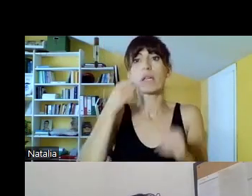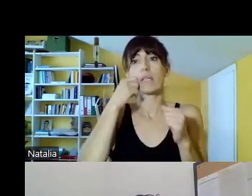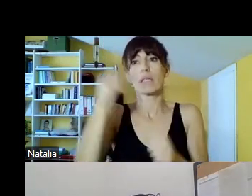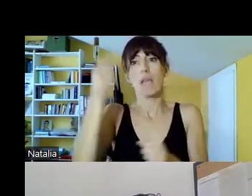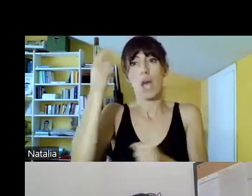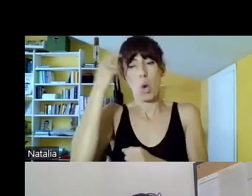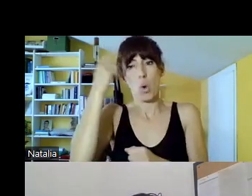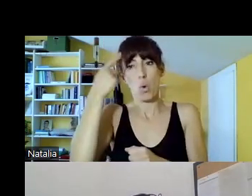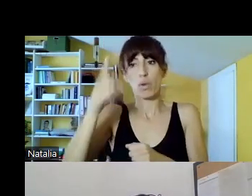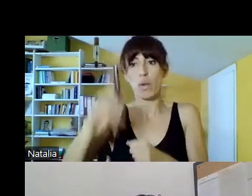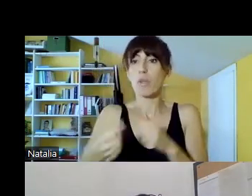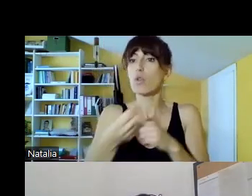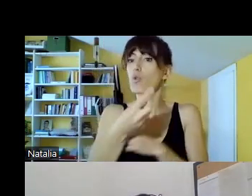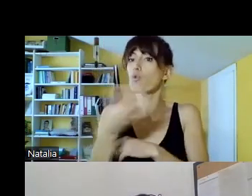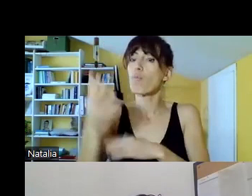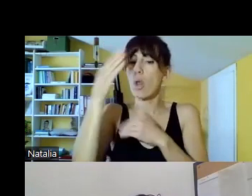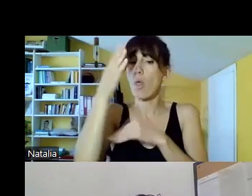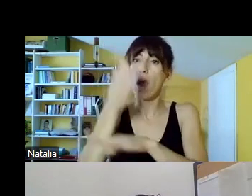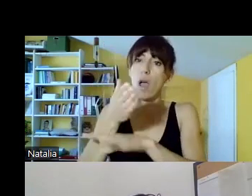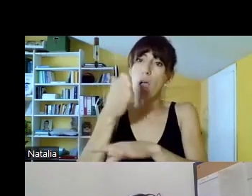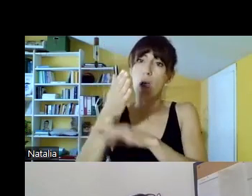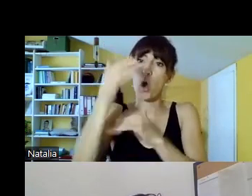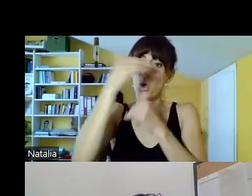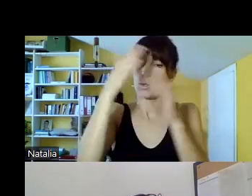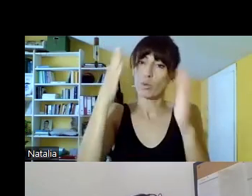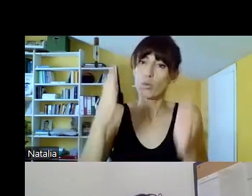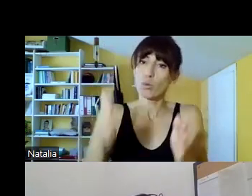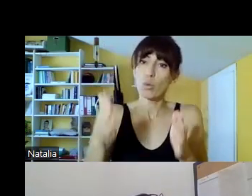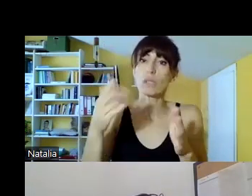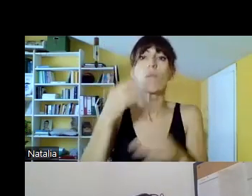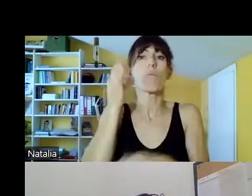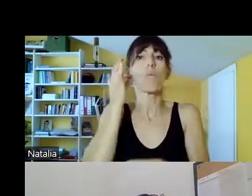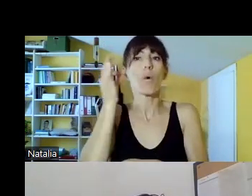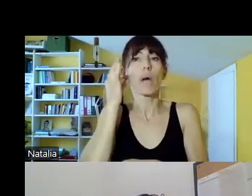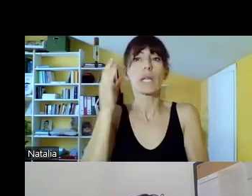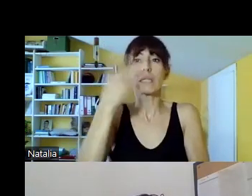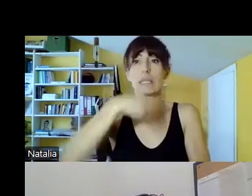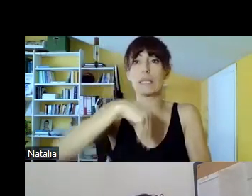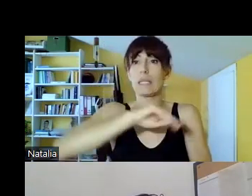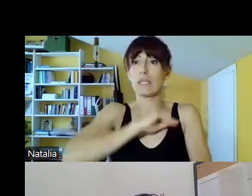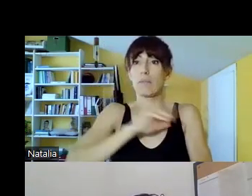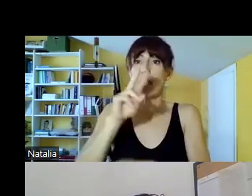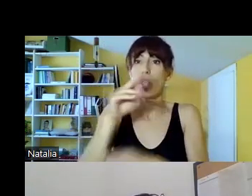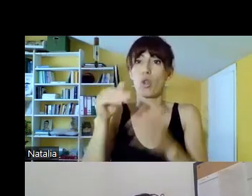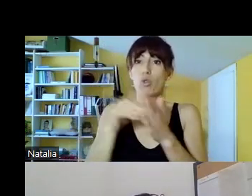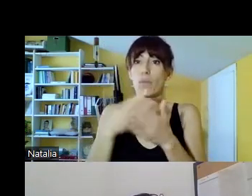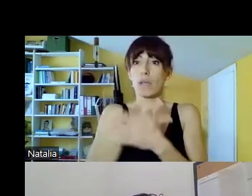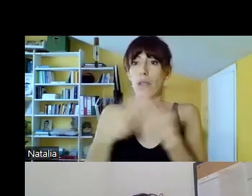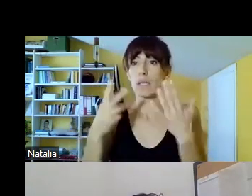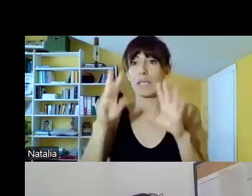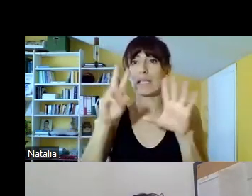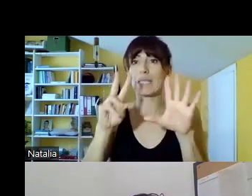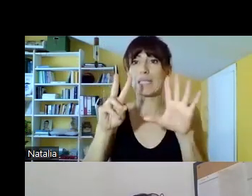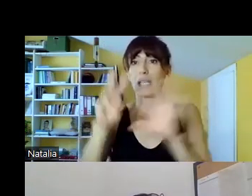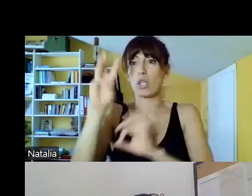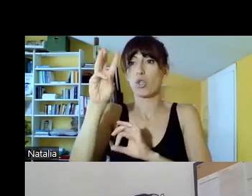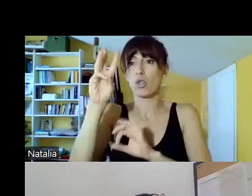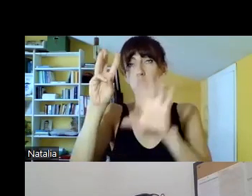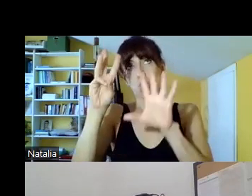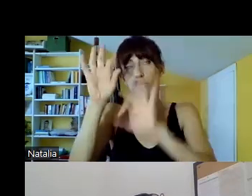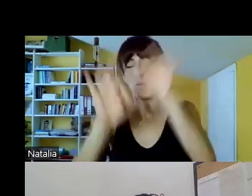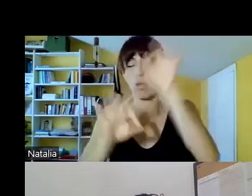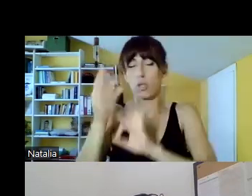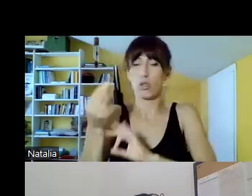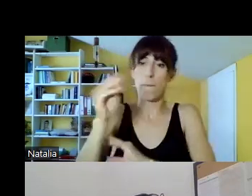número de consultas a atención primaria, las mujeres en España en 2017 tenían un 78% más de probabilidad de